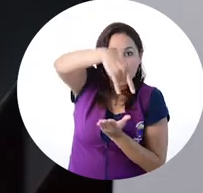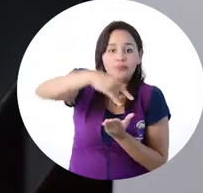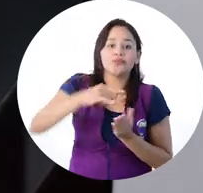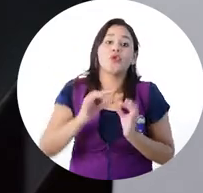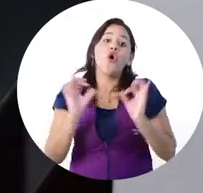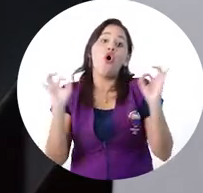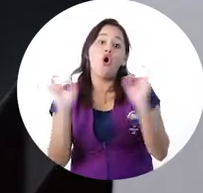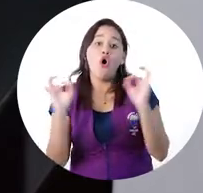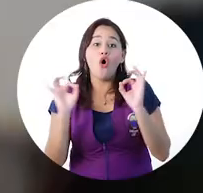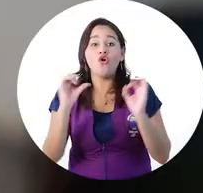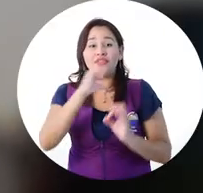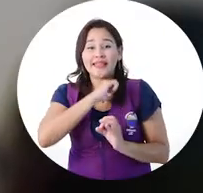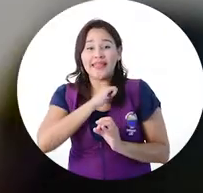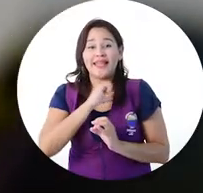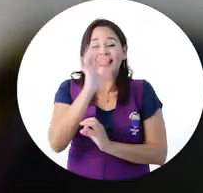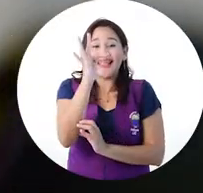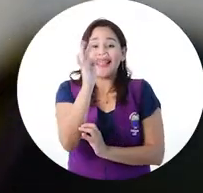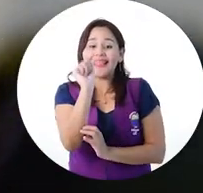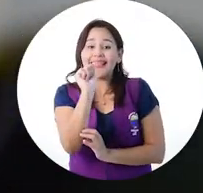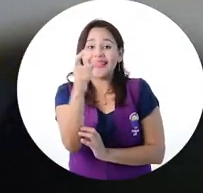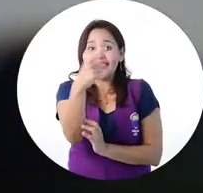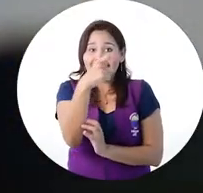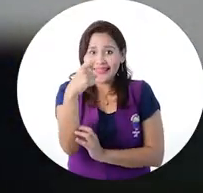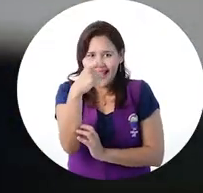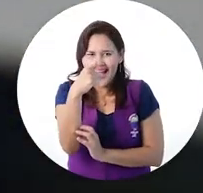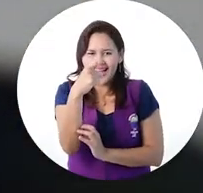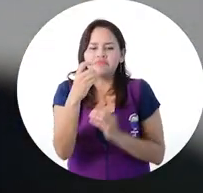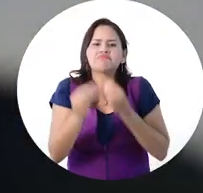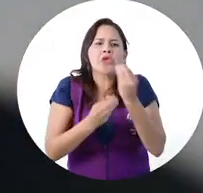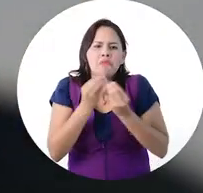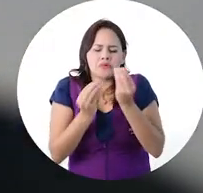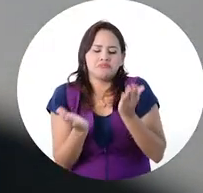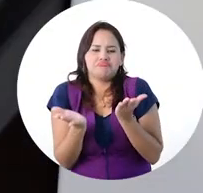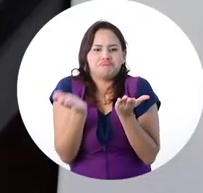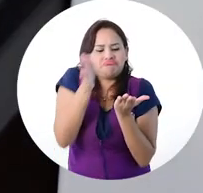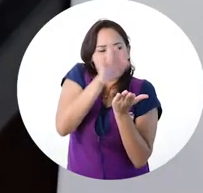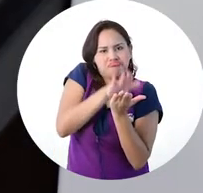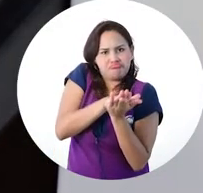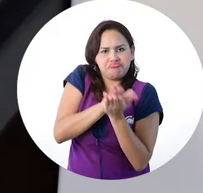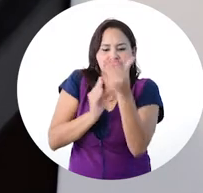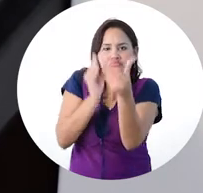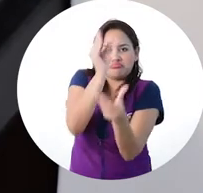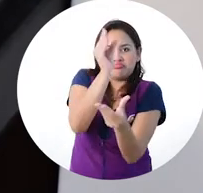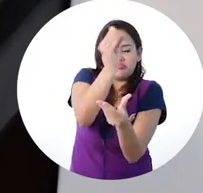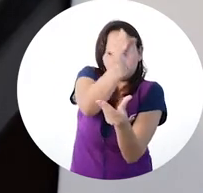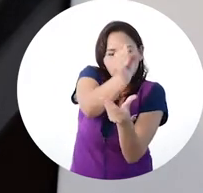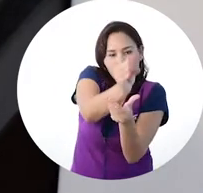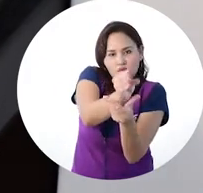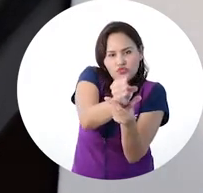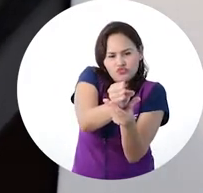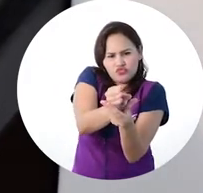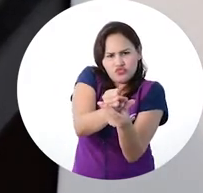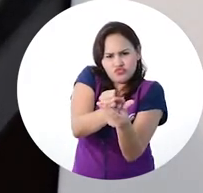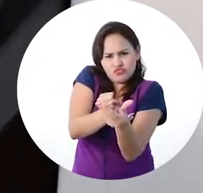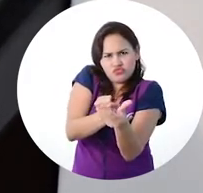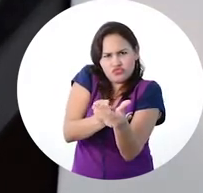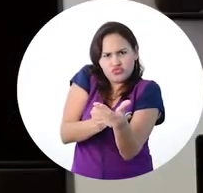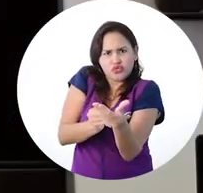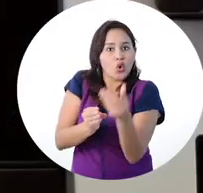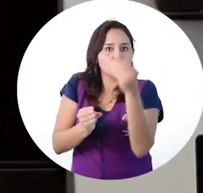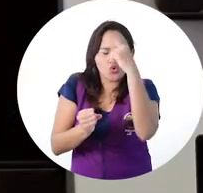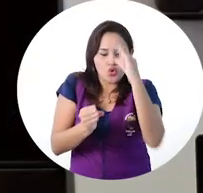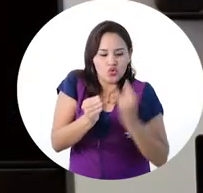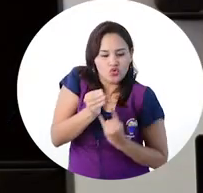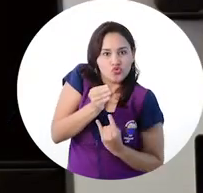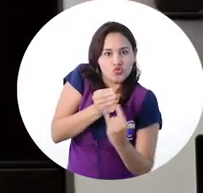deslizando hacia adelante si el material bibliográfico tiene tag desliza el lomo del material a prestar sobre la superficie en forma de